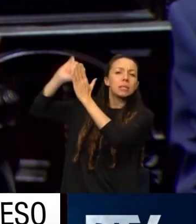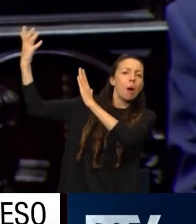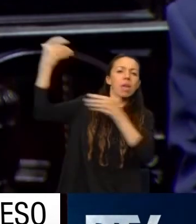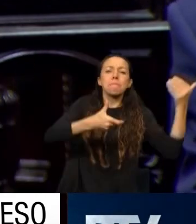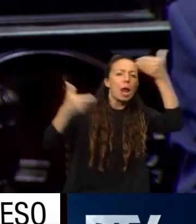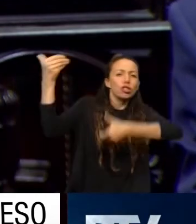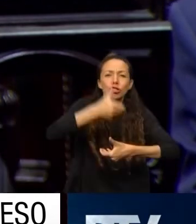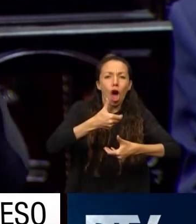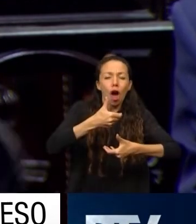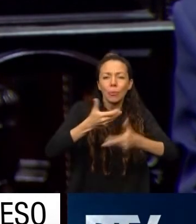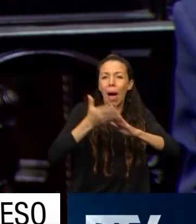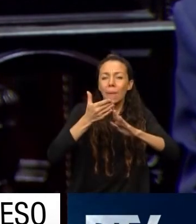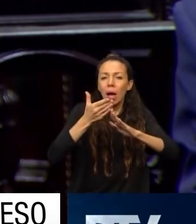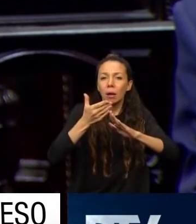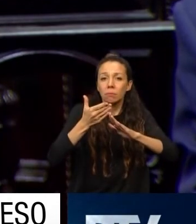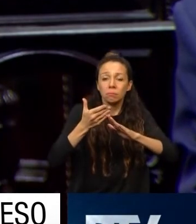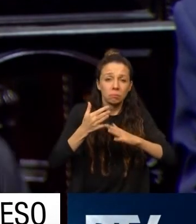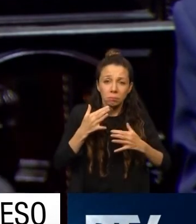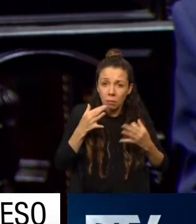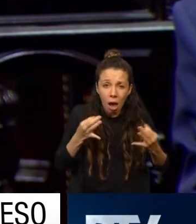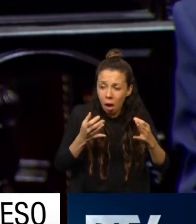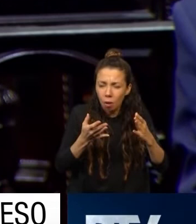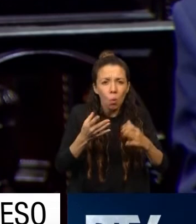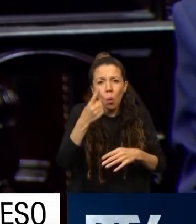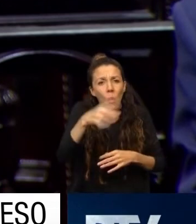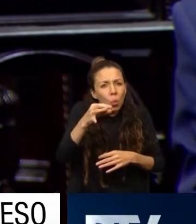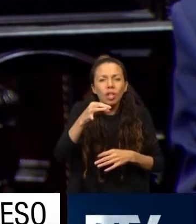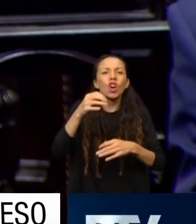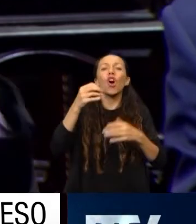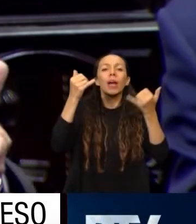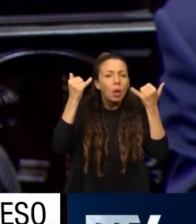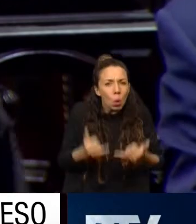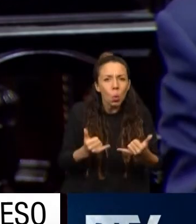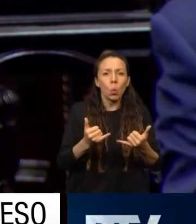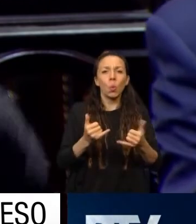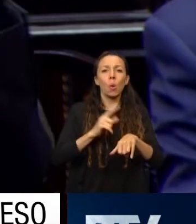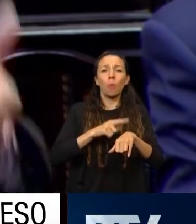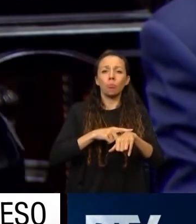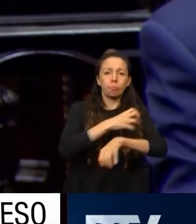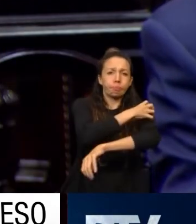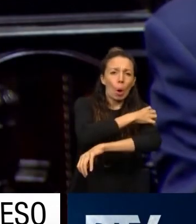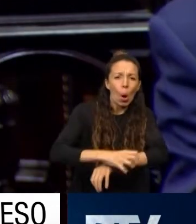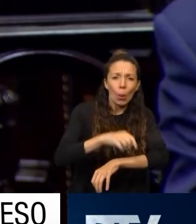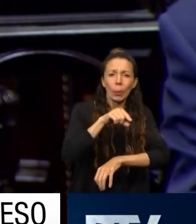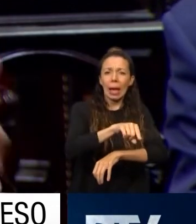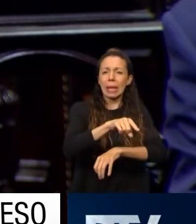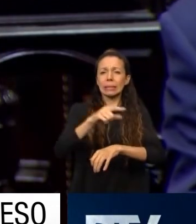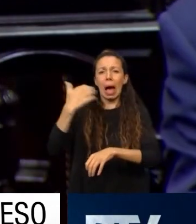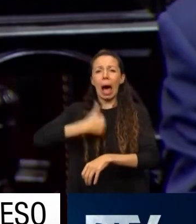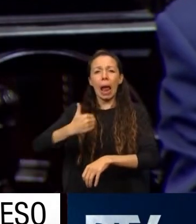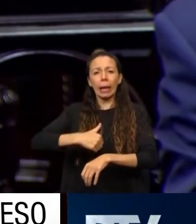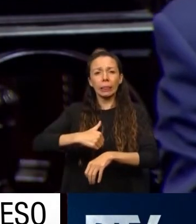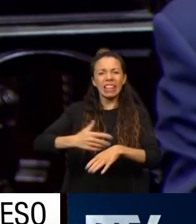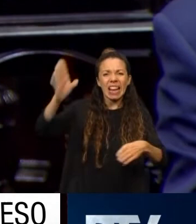es pobreza, es marginalidad. ¿Saben qué? Lo único que llovió es hipotecar el país por